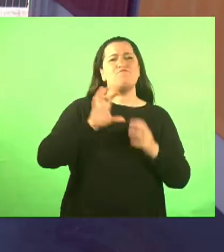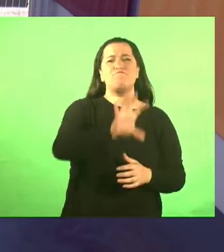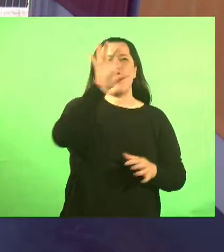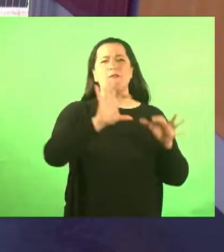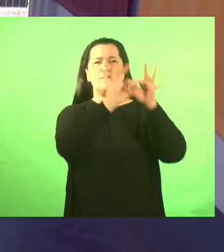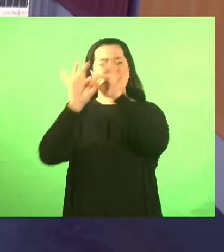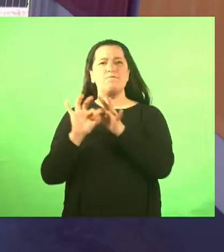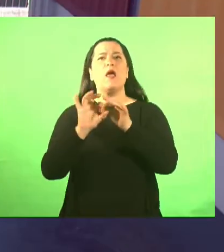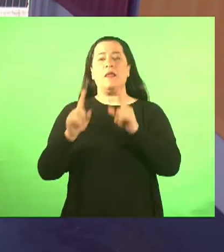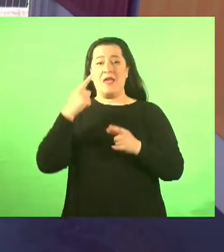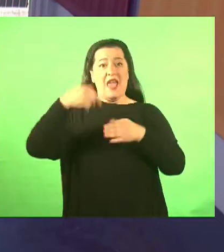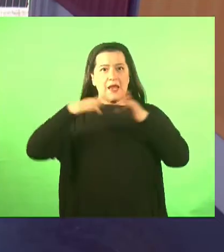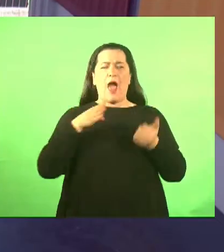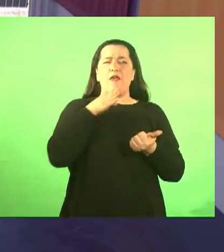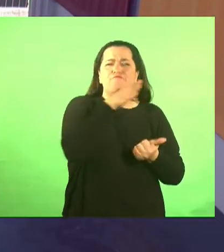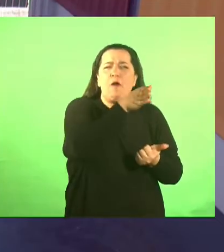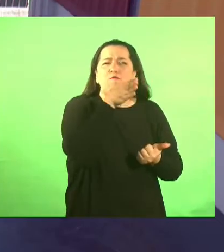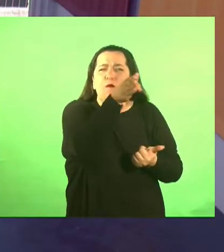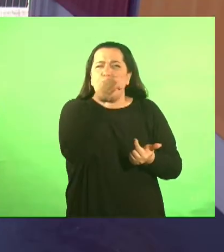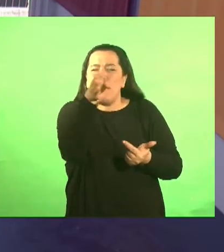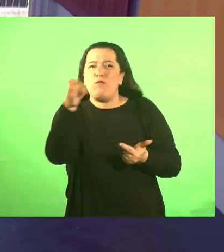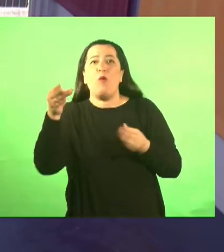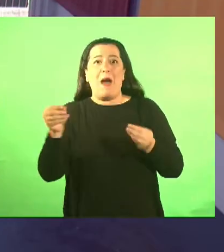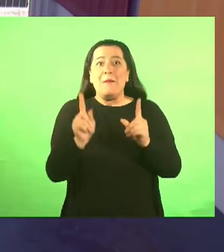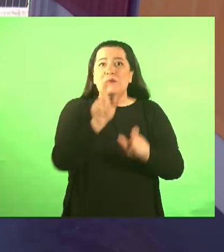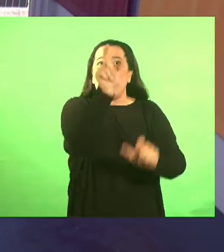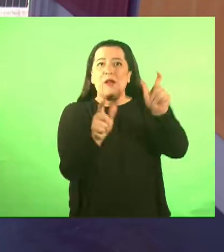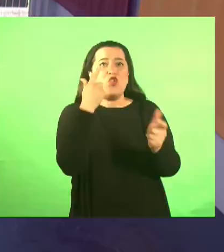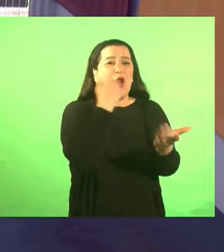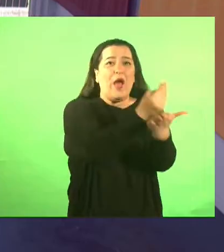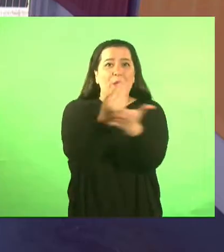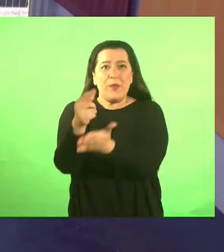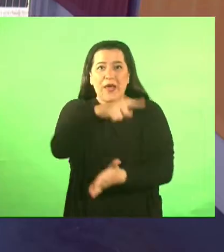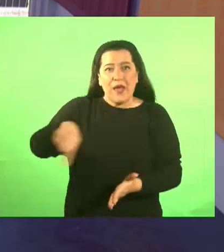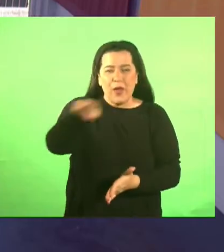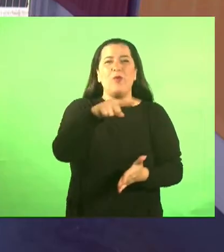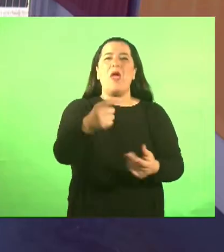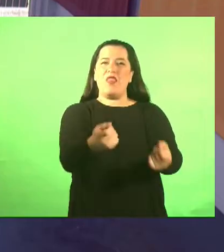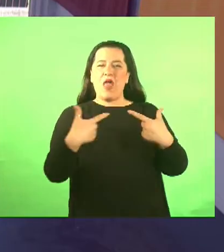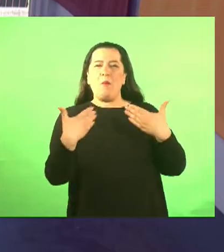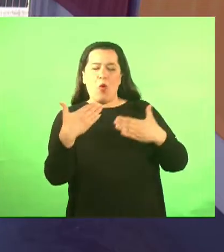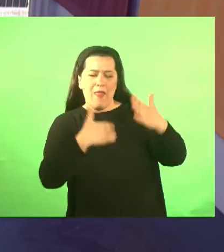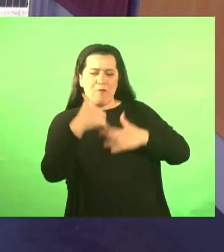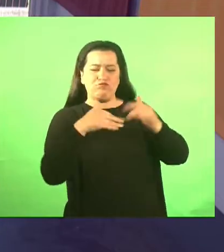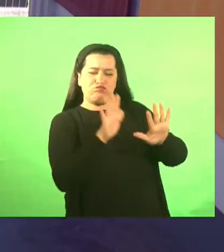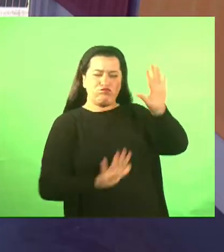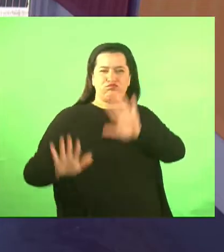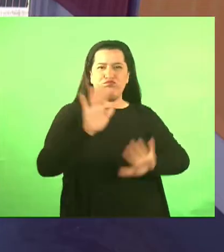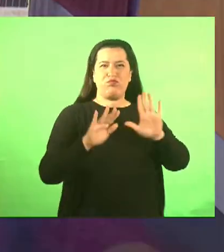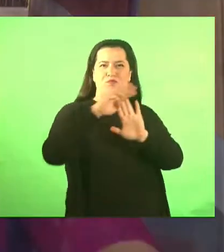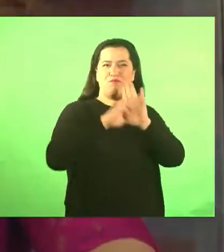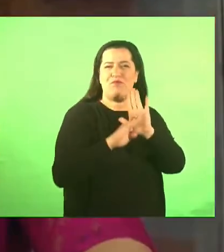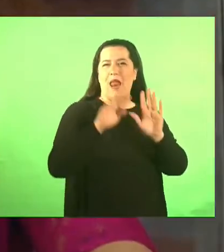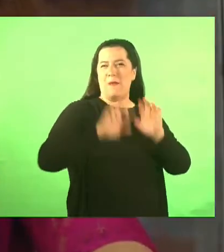es decir, llegar a cada lugar y poder construir con los actores locales cada una de las agendas de trabajo, ¿no es cierto? Sí,